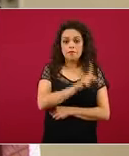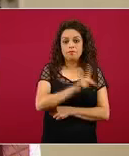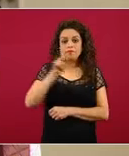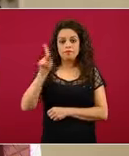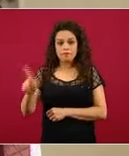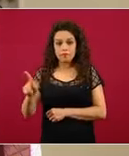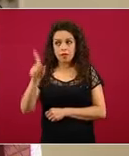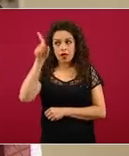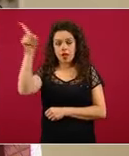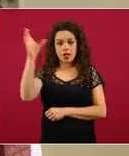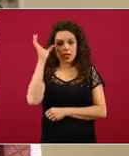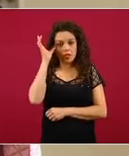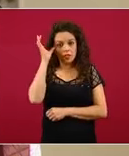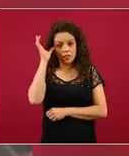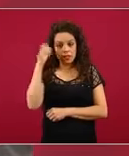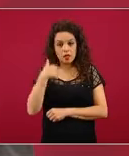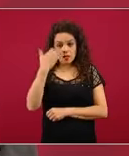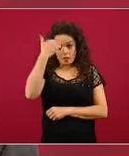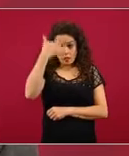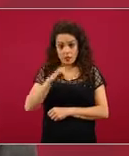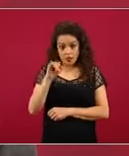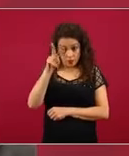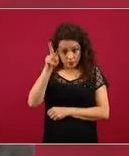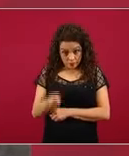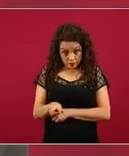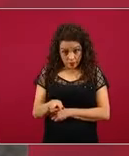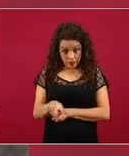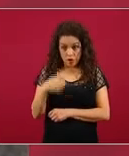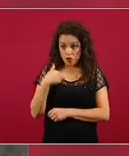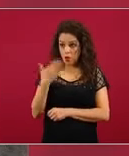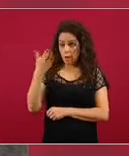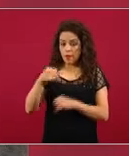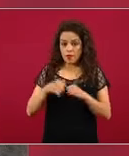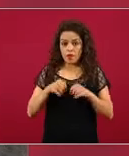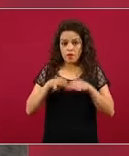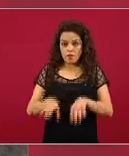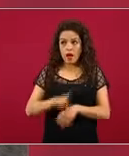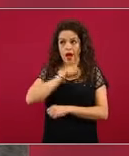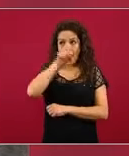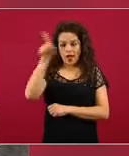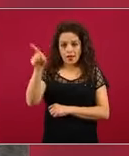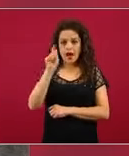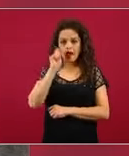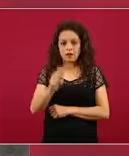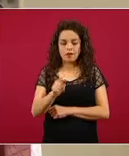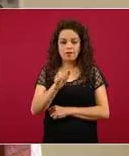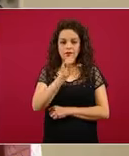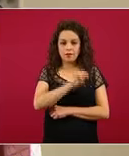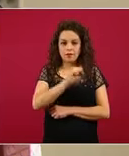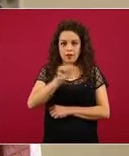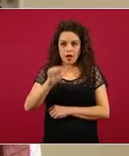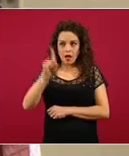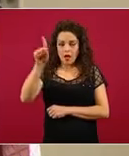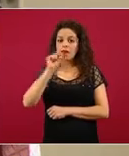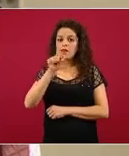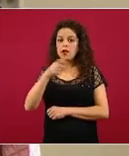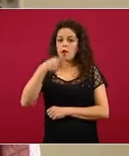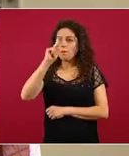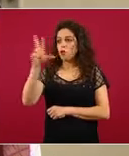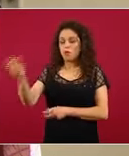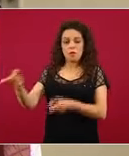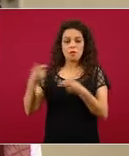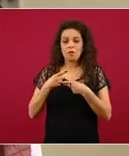en China. Saber si es verdad eso, pedí información al sector salud en el estado de Jalisco, pero se niegan a dar información.